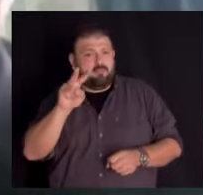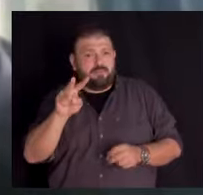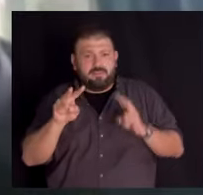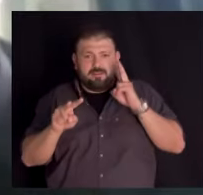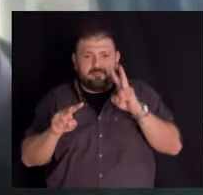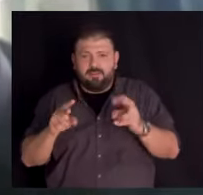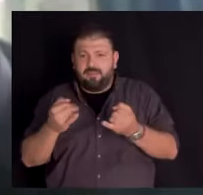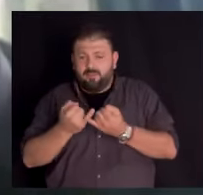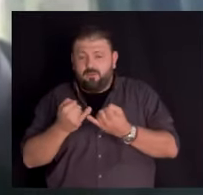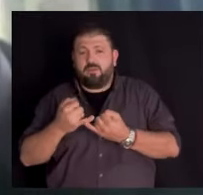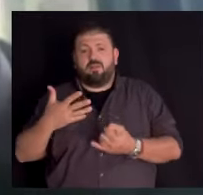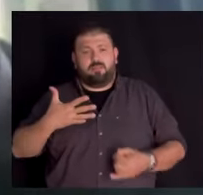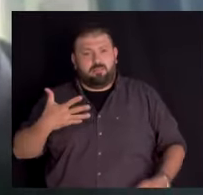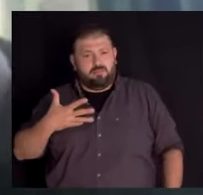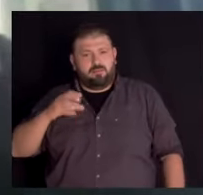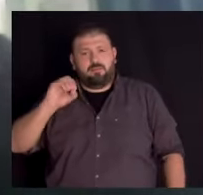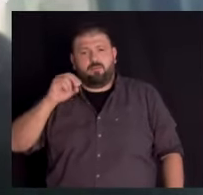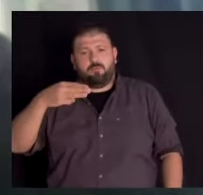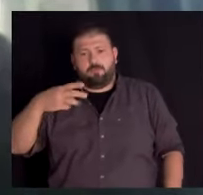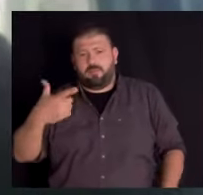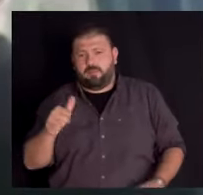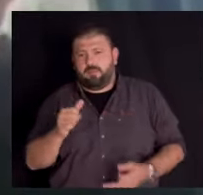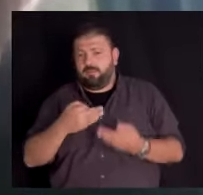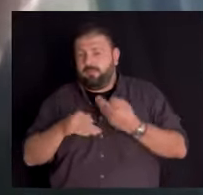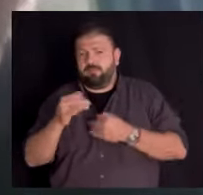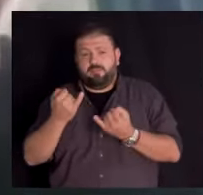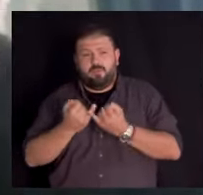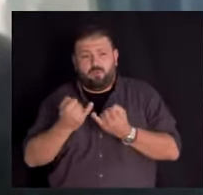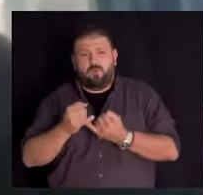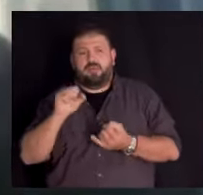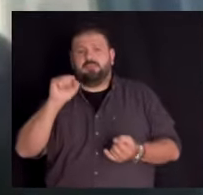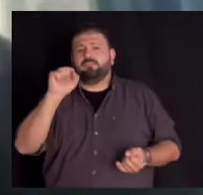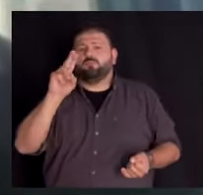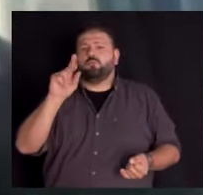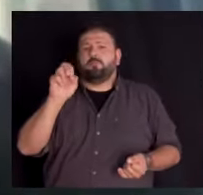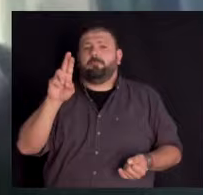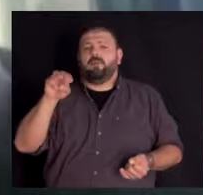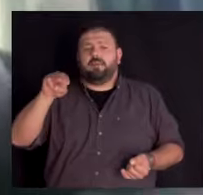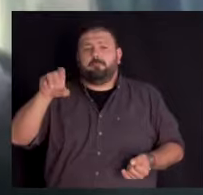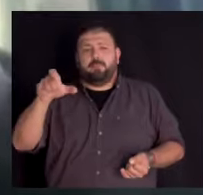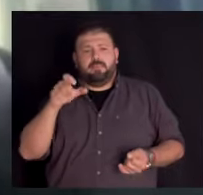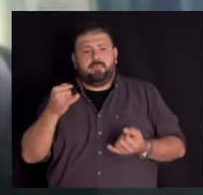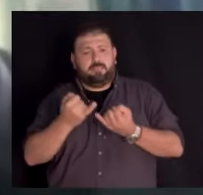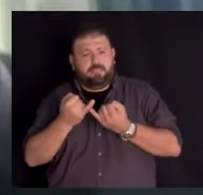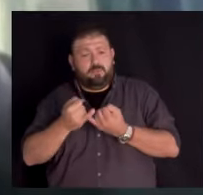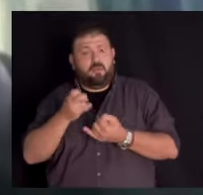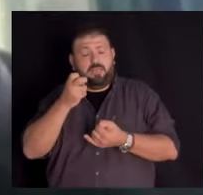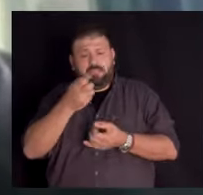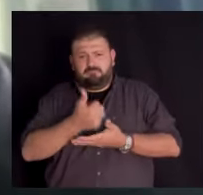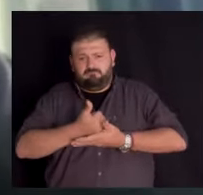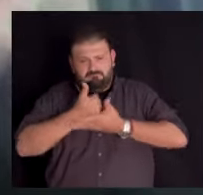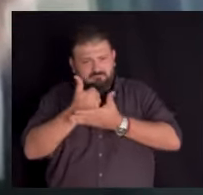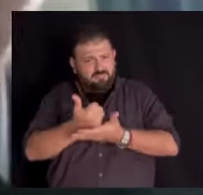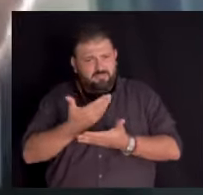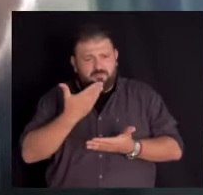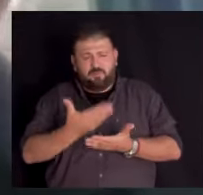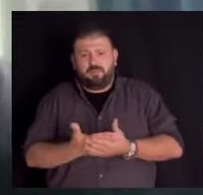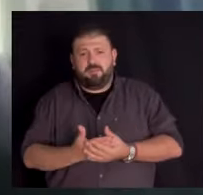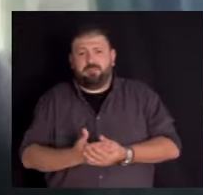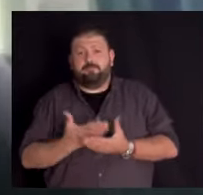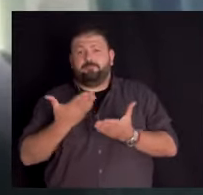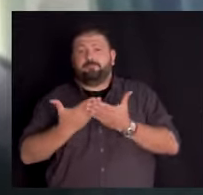también trae omega, al igual que el Super Mix, al igual que el B-Kit.